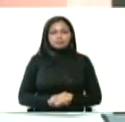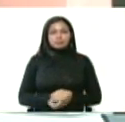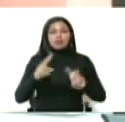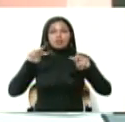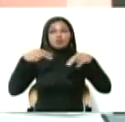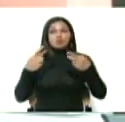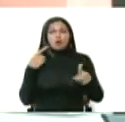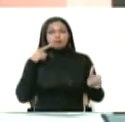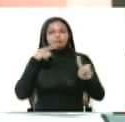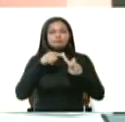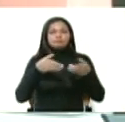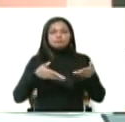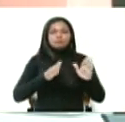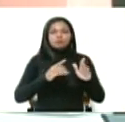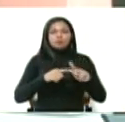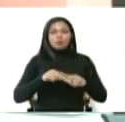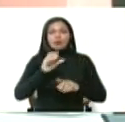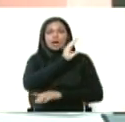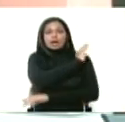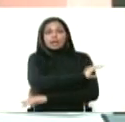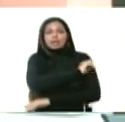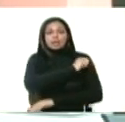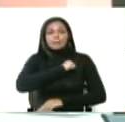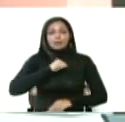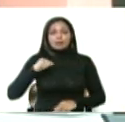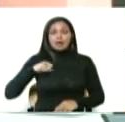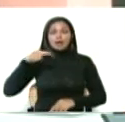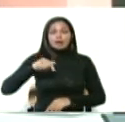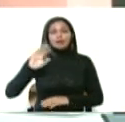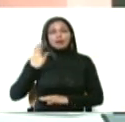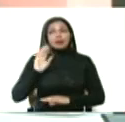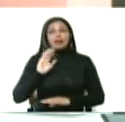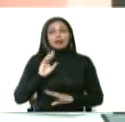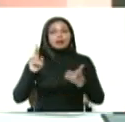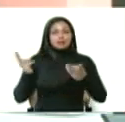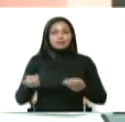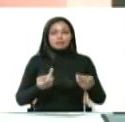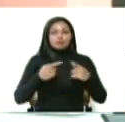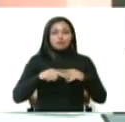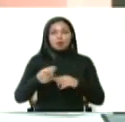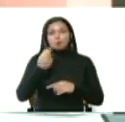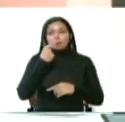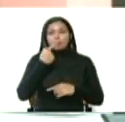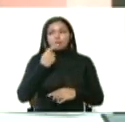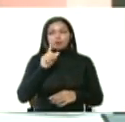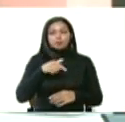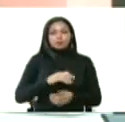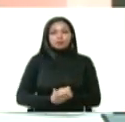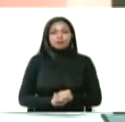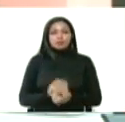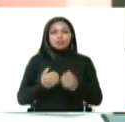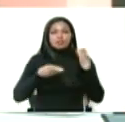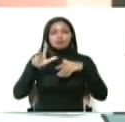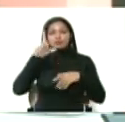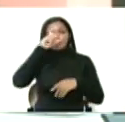sido referida a una clínica privada aquí en Caracas y está recibiendo su tratamiento. 14